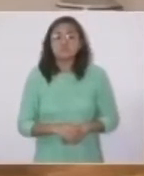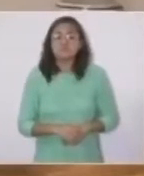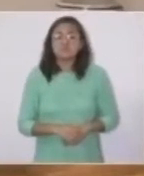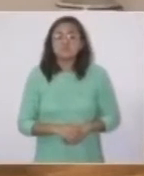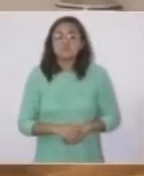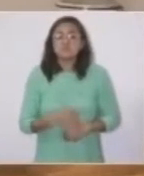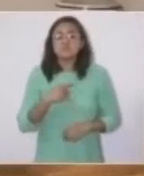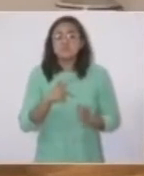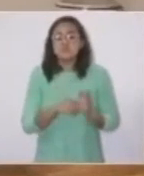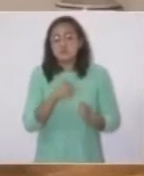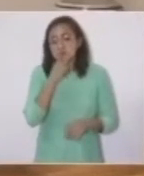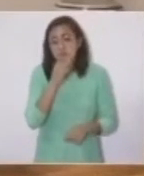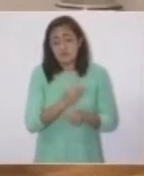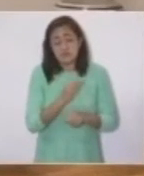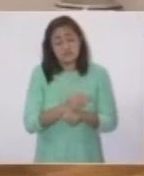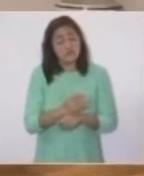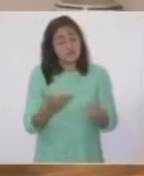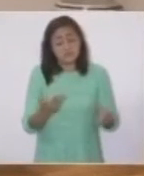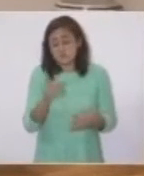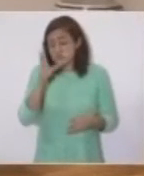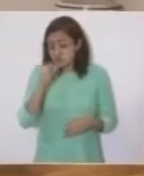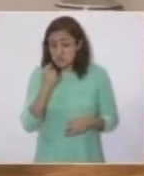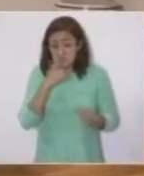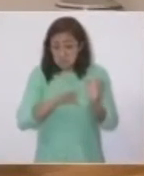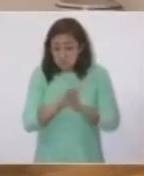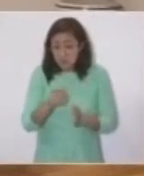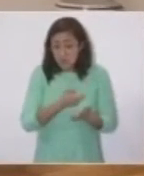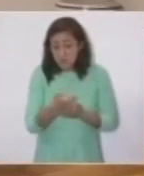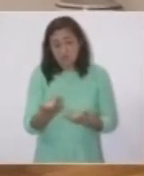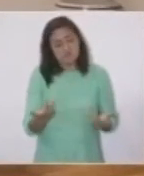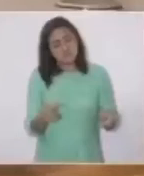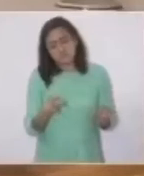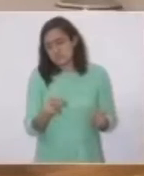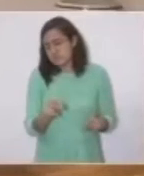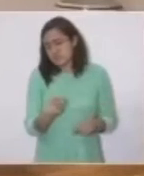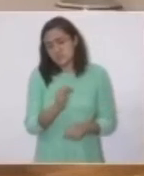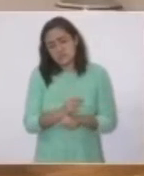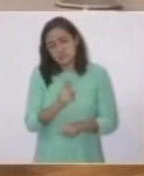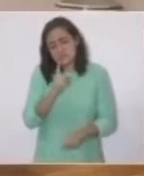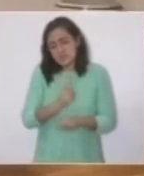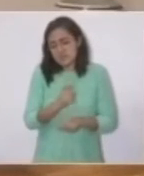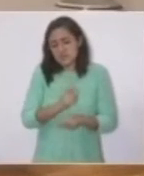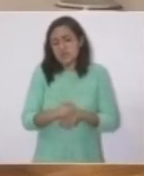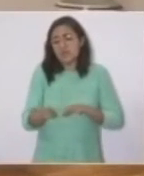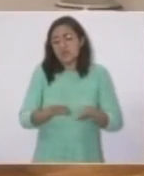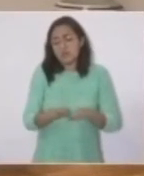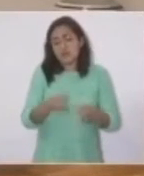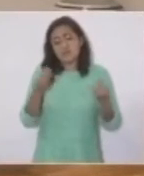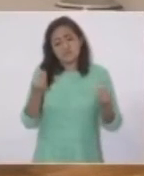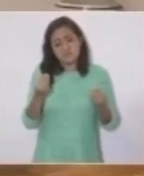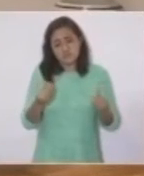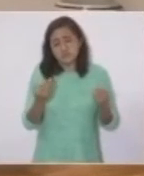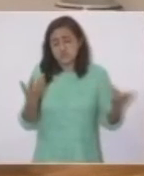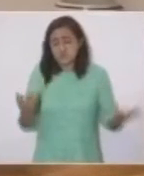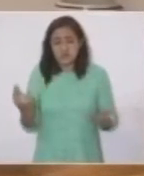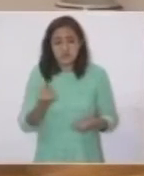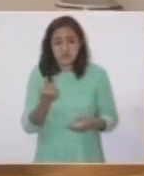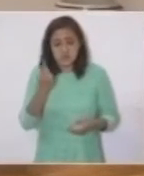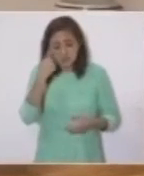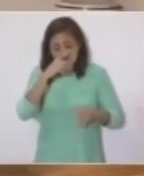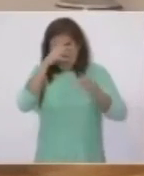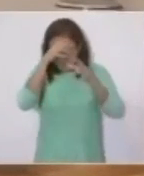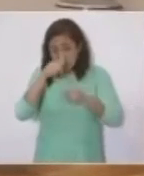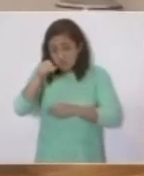que no y les hemos dicho que este es un asunto que sí requiere trabajo, mucho trabajo,